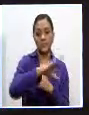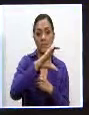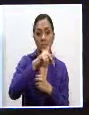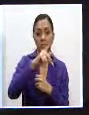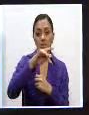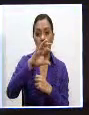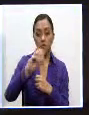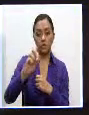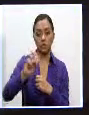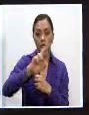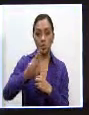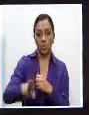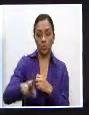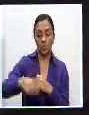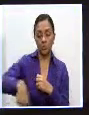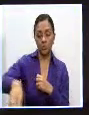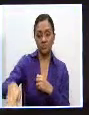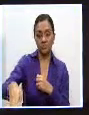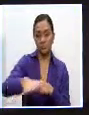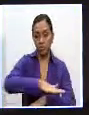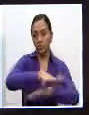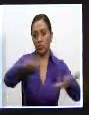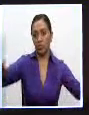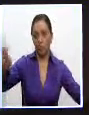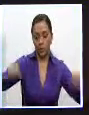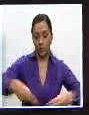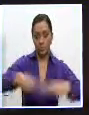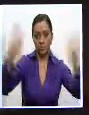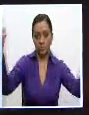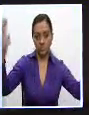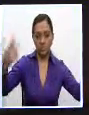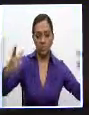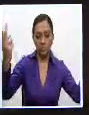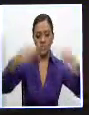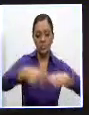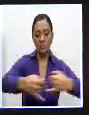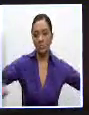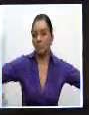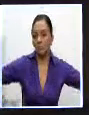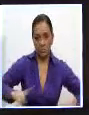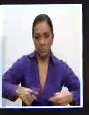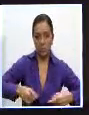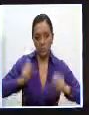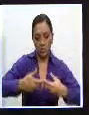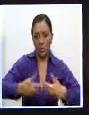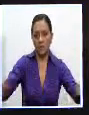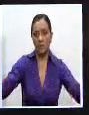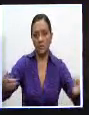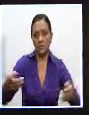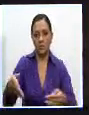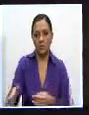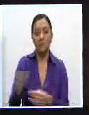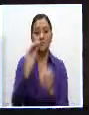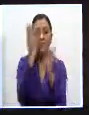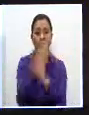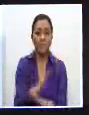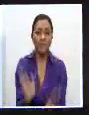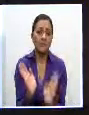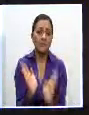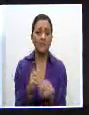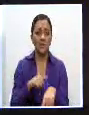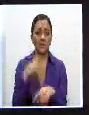Sur que le Abre a nuestra flota pesquera todo el océano Pacífico ya no solamente nuestro mar jurisdiccional y voy a terminar diciendo